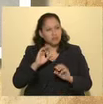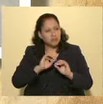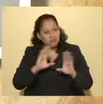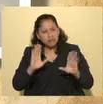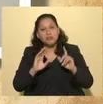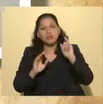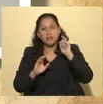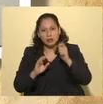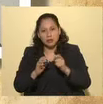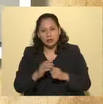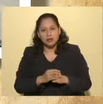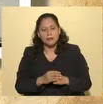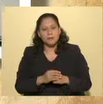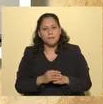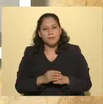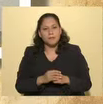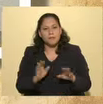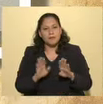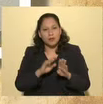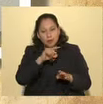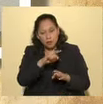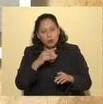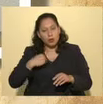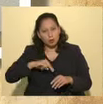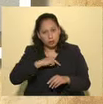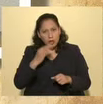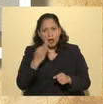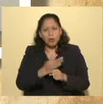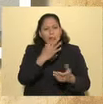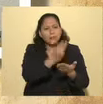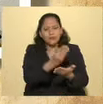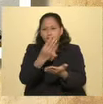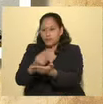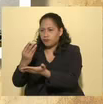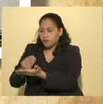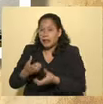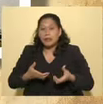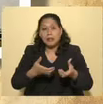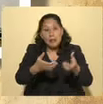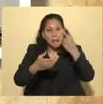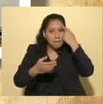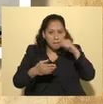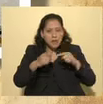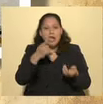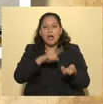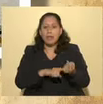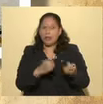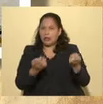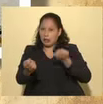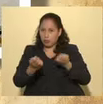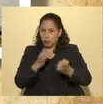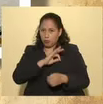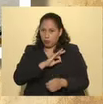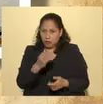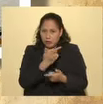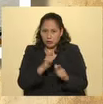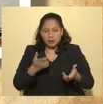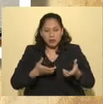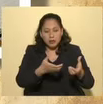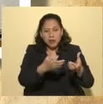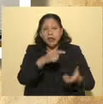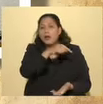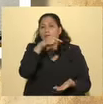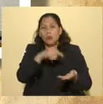creo, tiene que ver con esta dinámica que estamos haciendo de recuperación del espacio público para práctica del deporte, tanto espacios que no